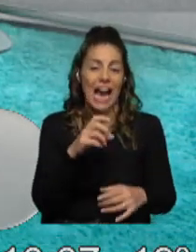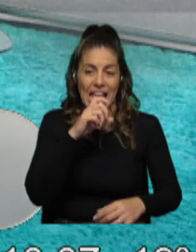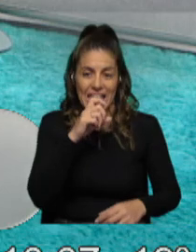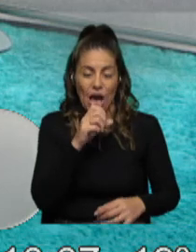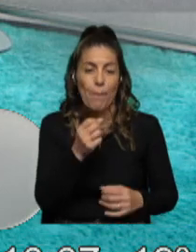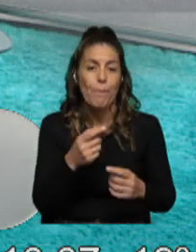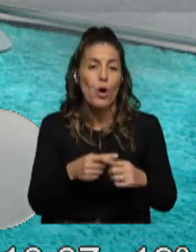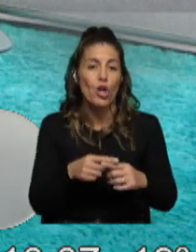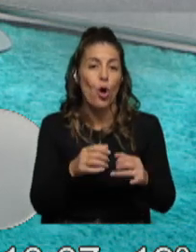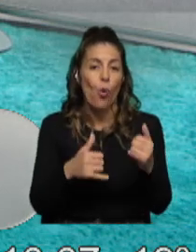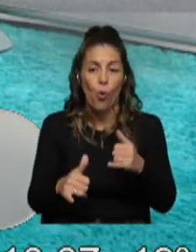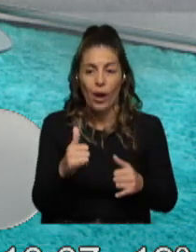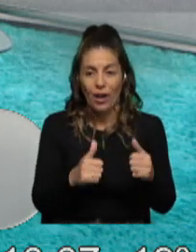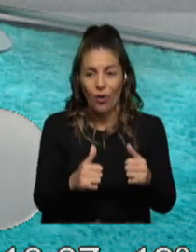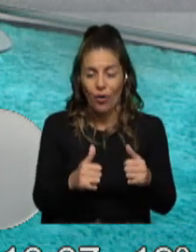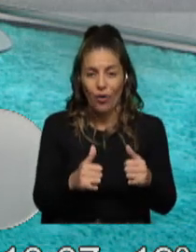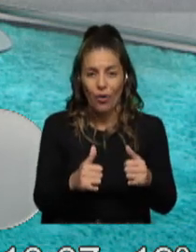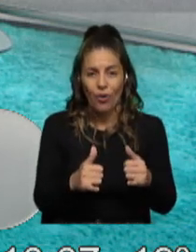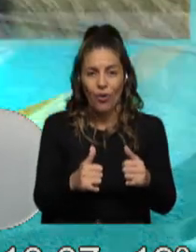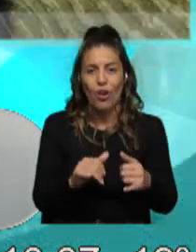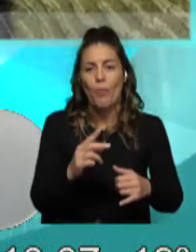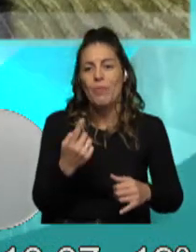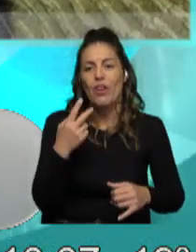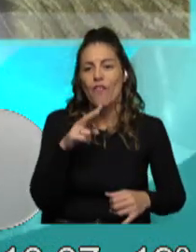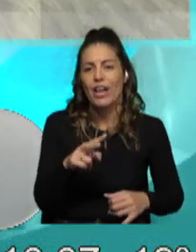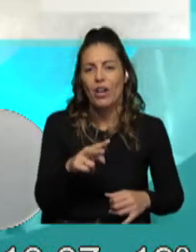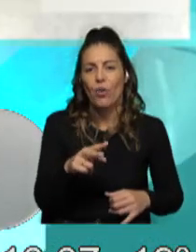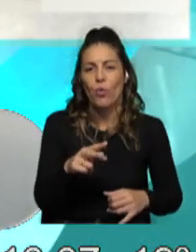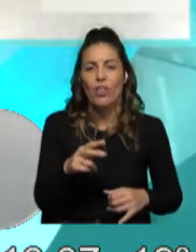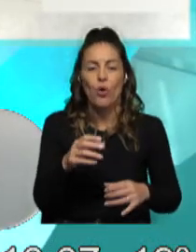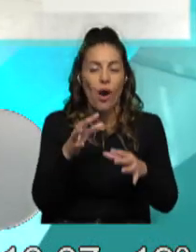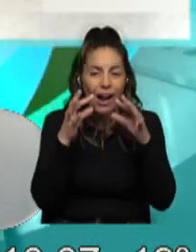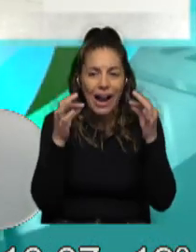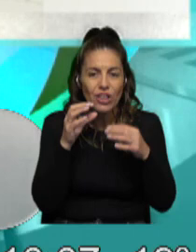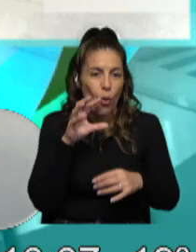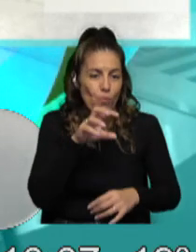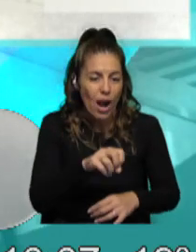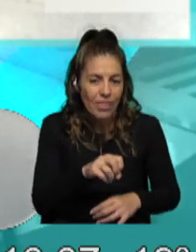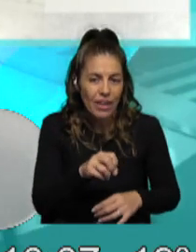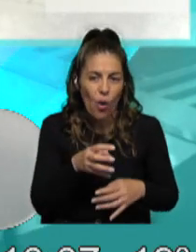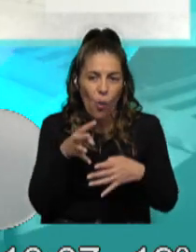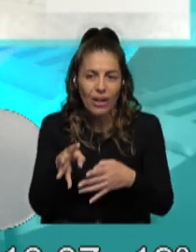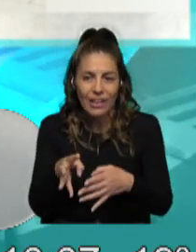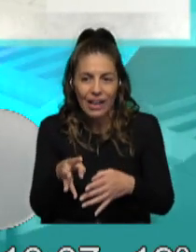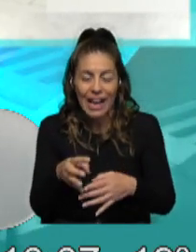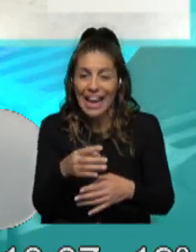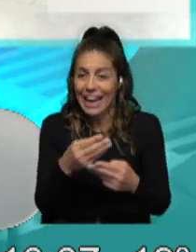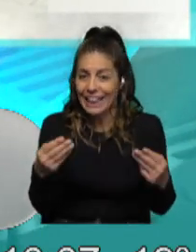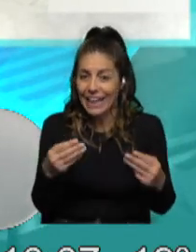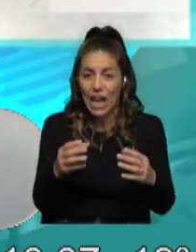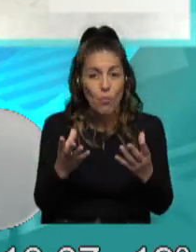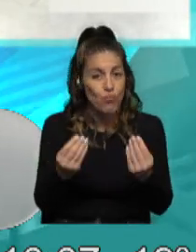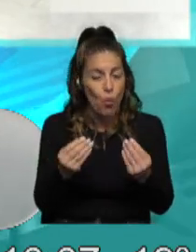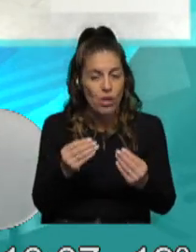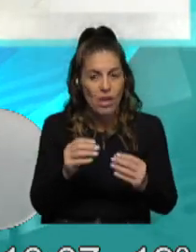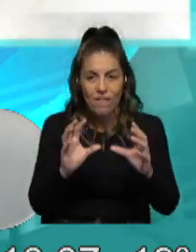primero que tenemos que tratar de saber es, es que cuando un gato muerde o ataca, en general suelen ser muy agresivos o suelen